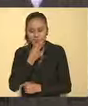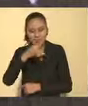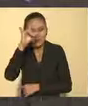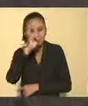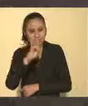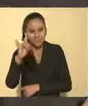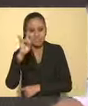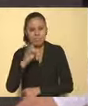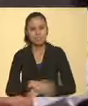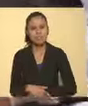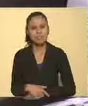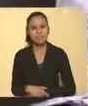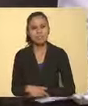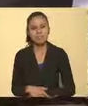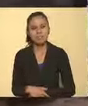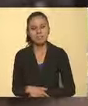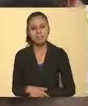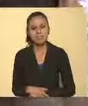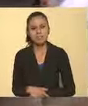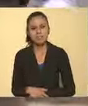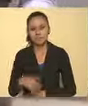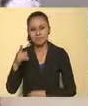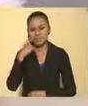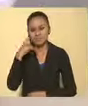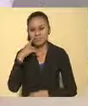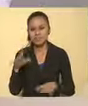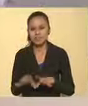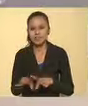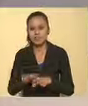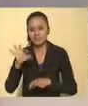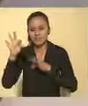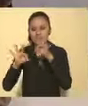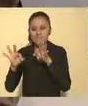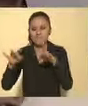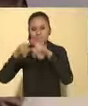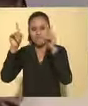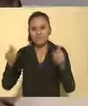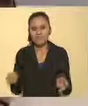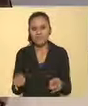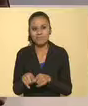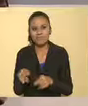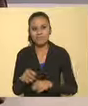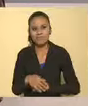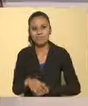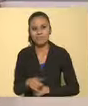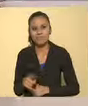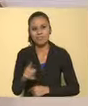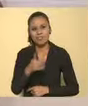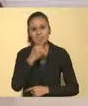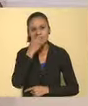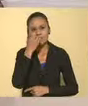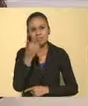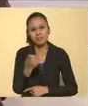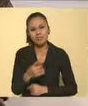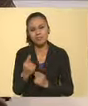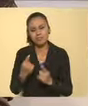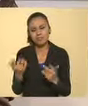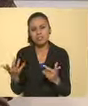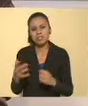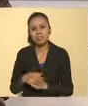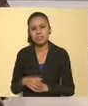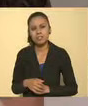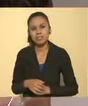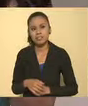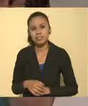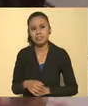¡Ay! Mira, nada más. ¿Cómo adornamos la pantalla? ¿Cómo no? Oye, platícanos de qué nos vas a hoy les voy a dar tips caseros